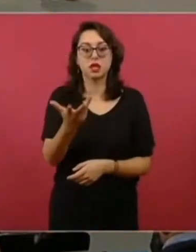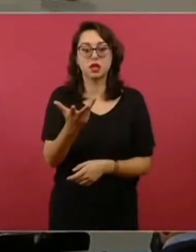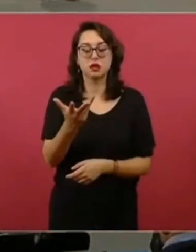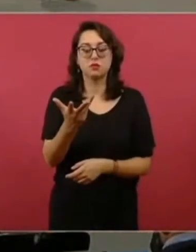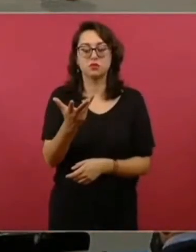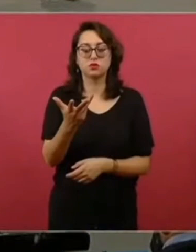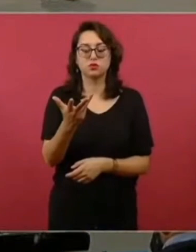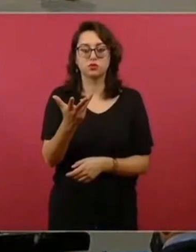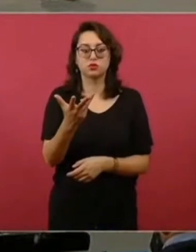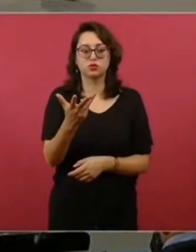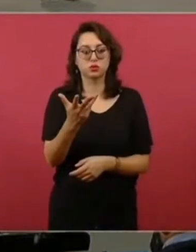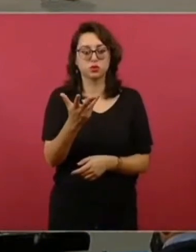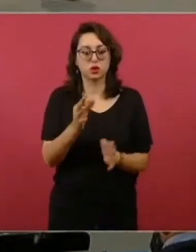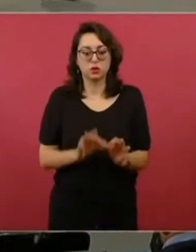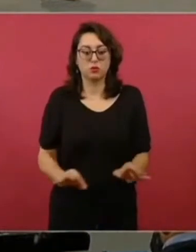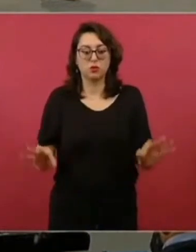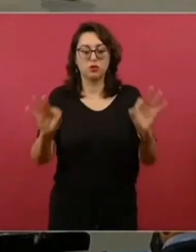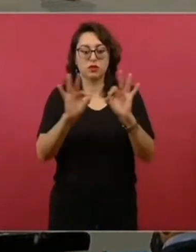los semilleros,